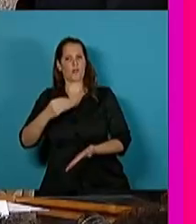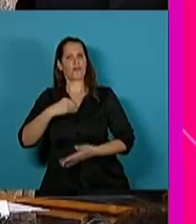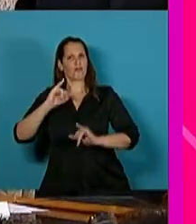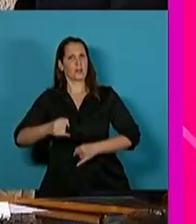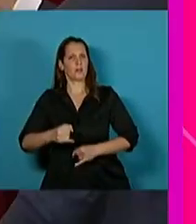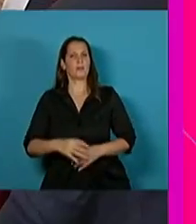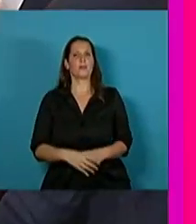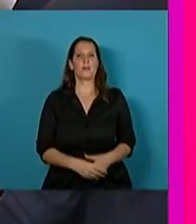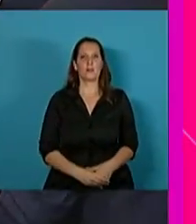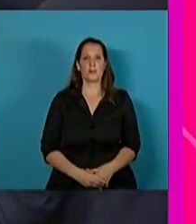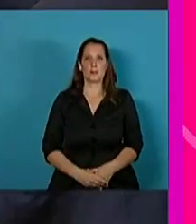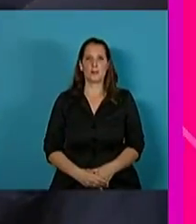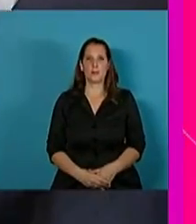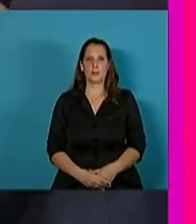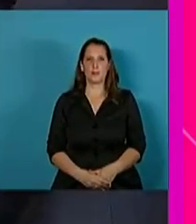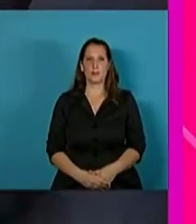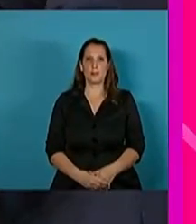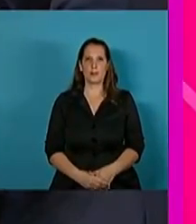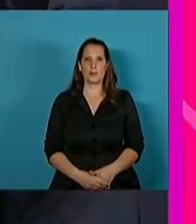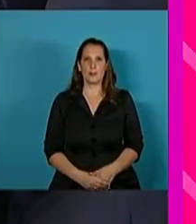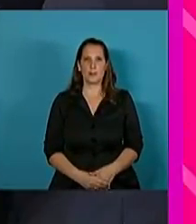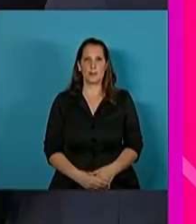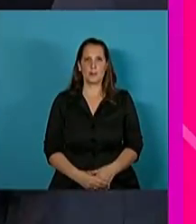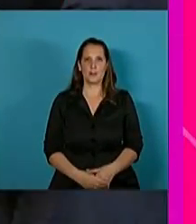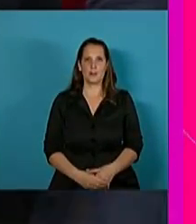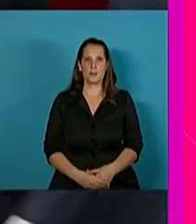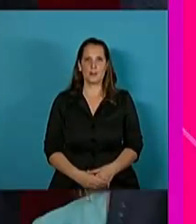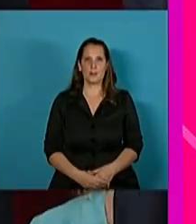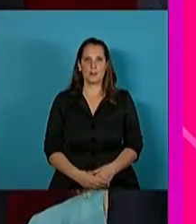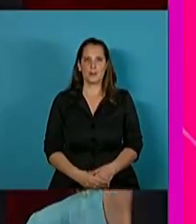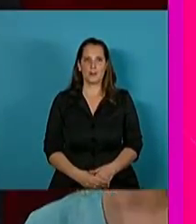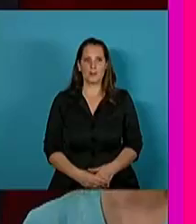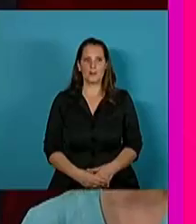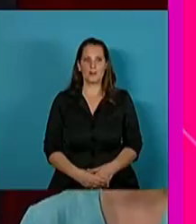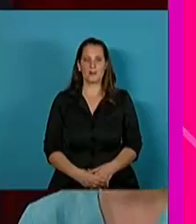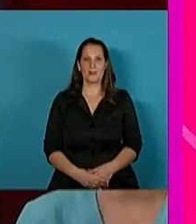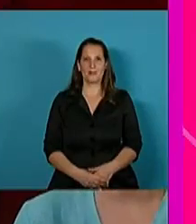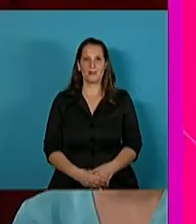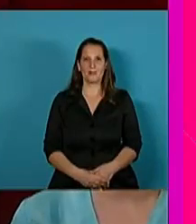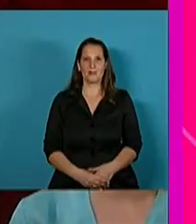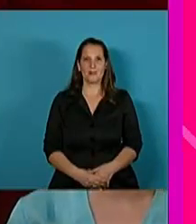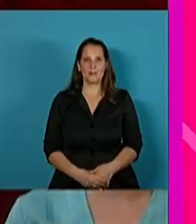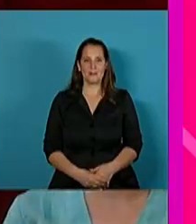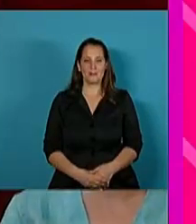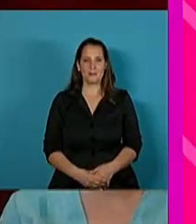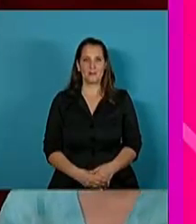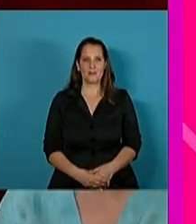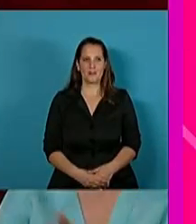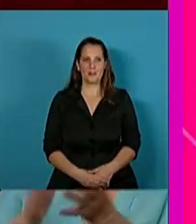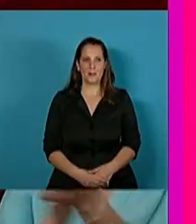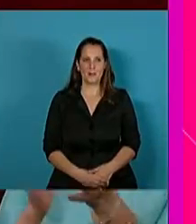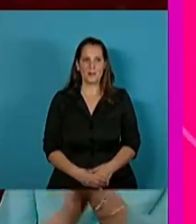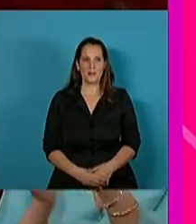ahora a partir y de... Y ahí estaban en la fuente. Porque ahora el día empezaba temprano, empezaba a las 10 de la mañana, ¿no? Más o menos. Sí, todo. Comenzó 11 promedio, cuando